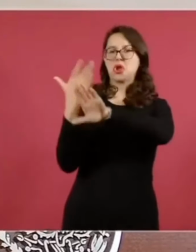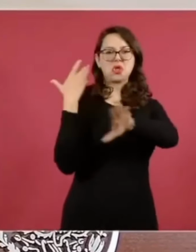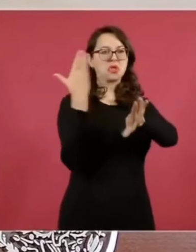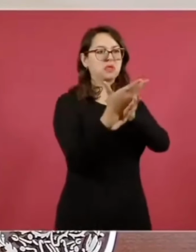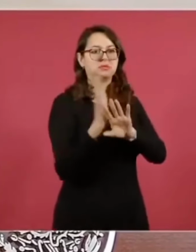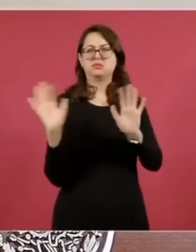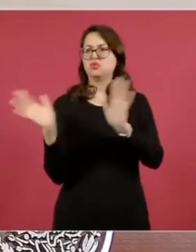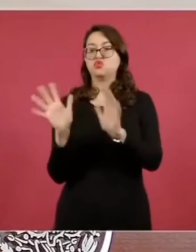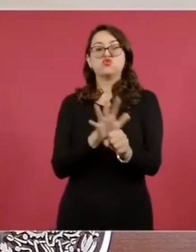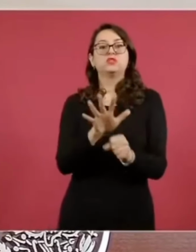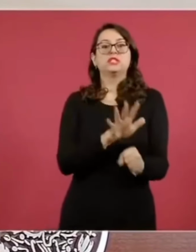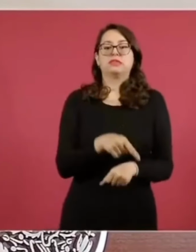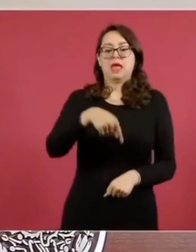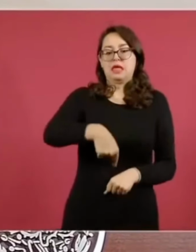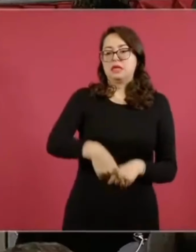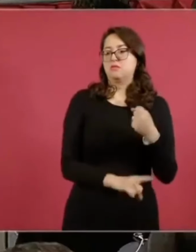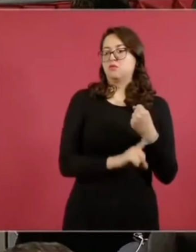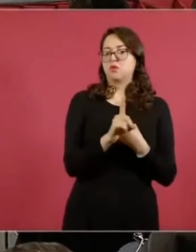estos tenemos ya.